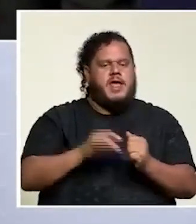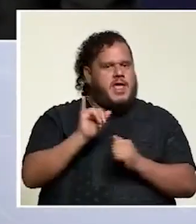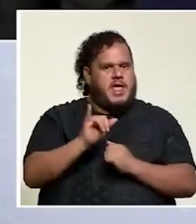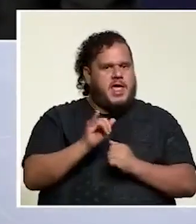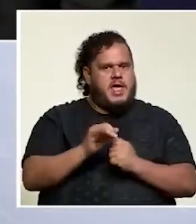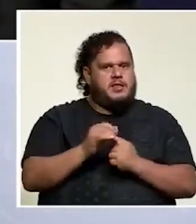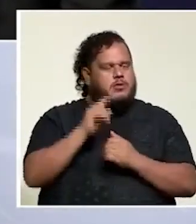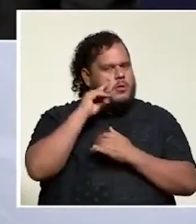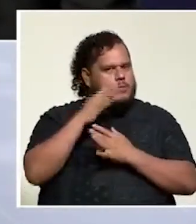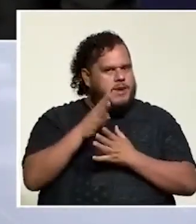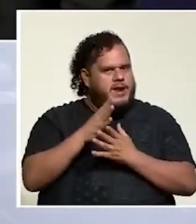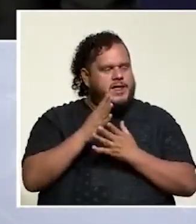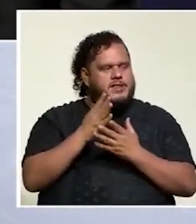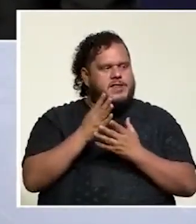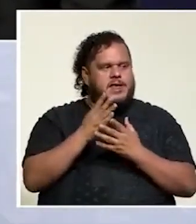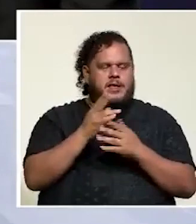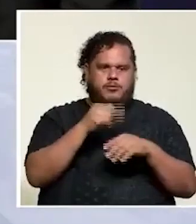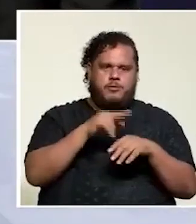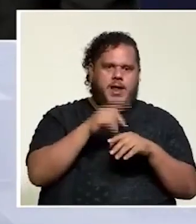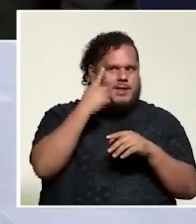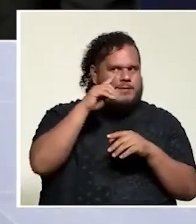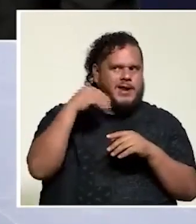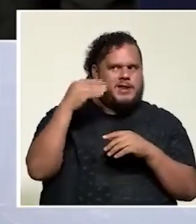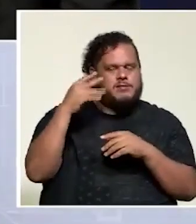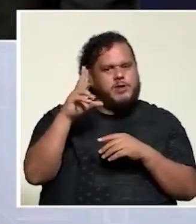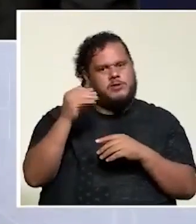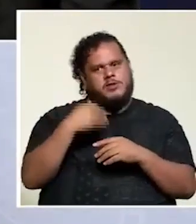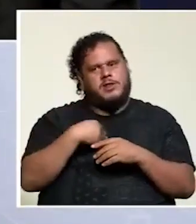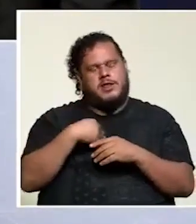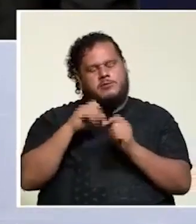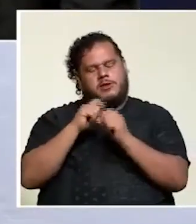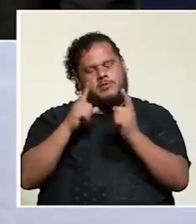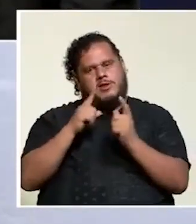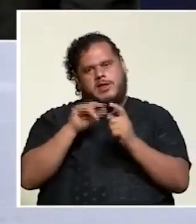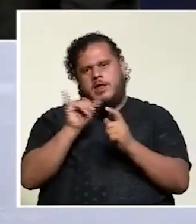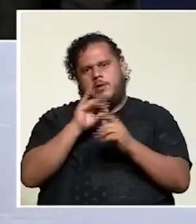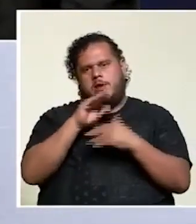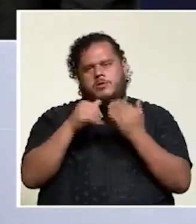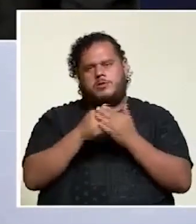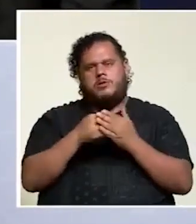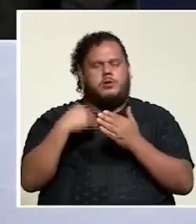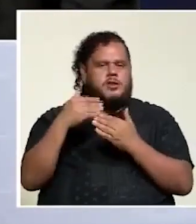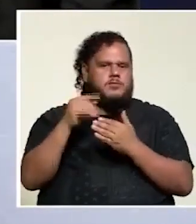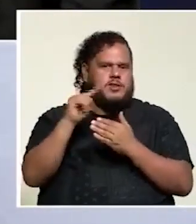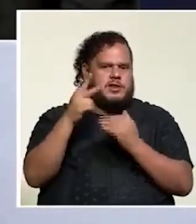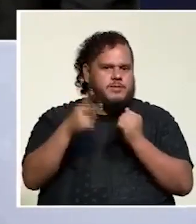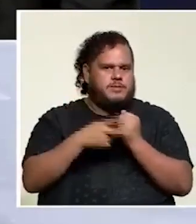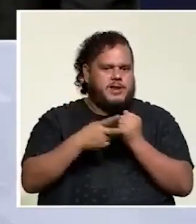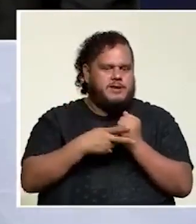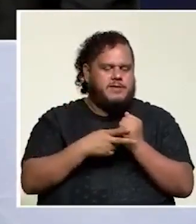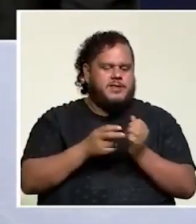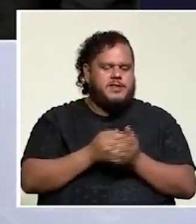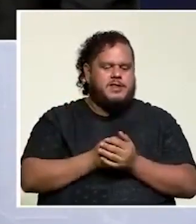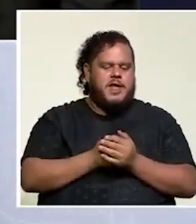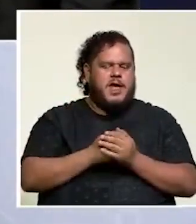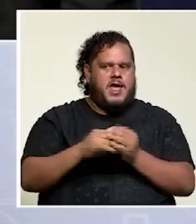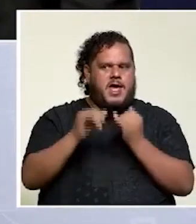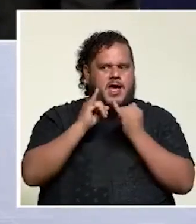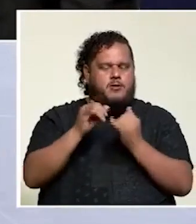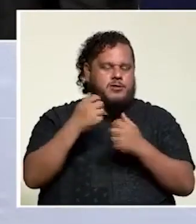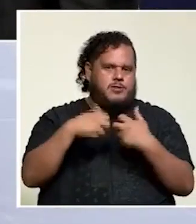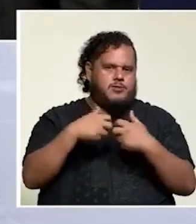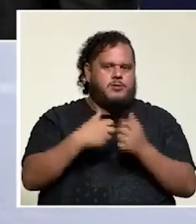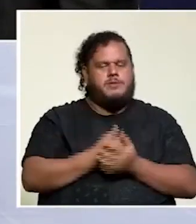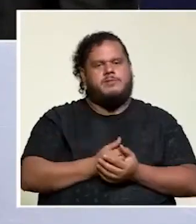parece imperioso para no llevarnos luego a una desagradable sorpresa como todos los que después de la primera vez acusan